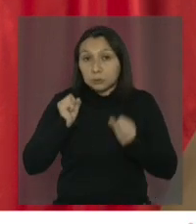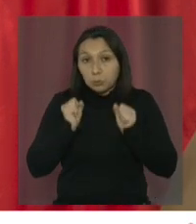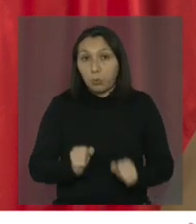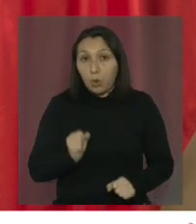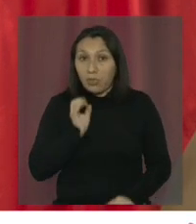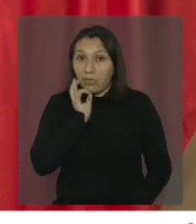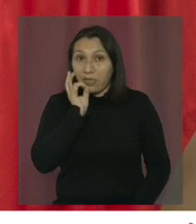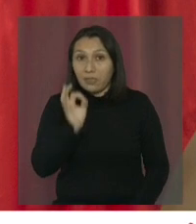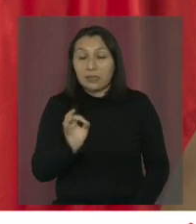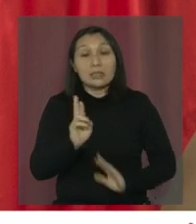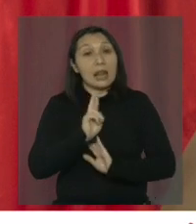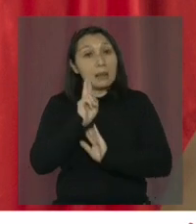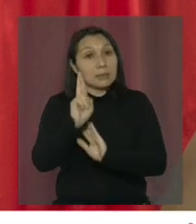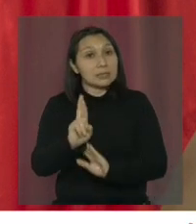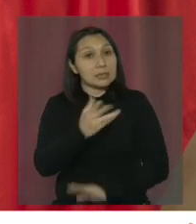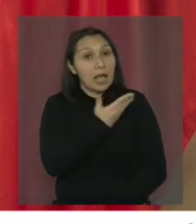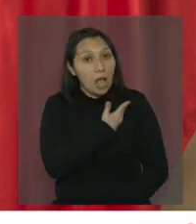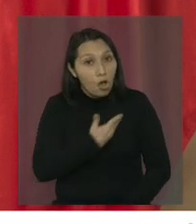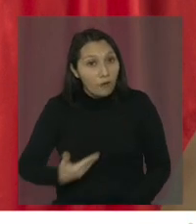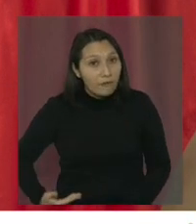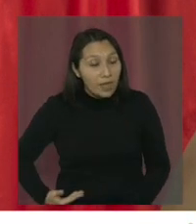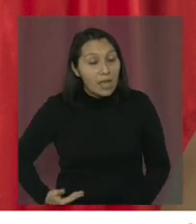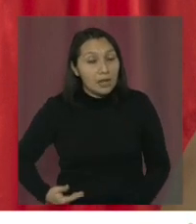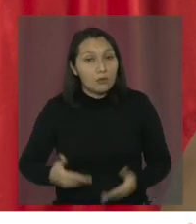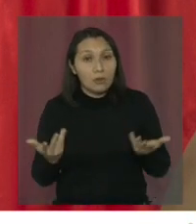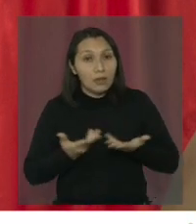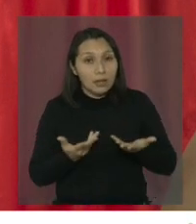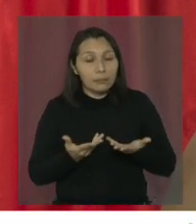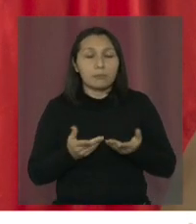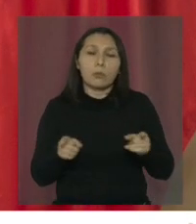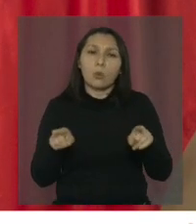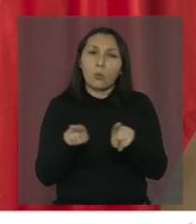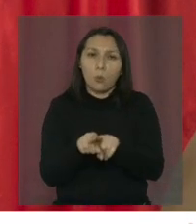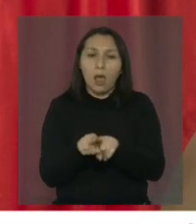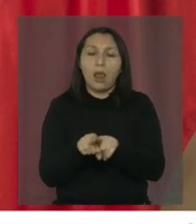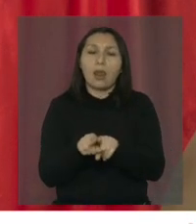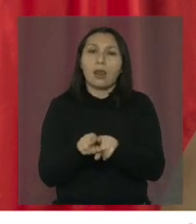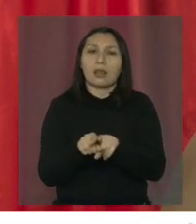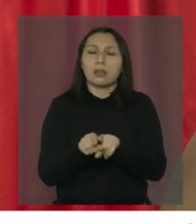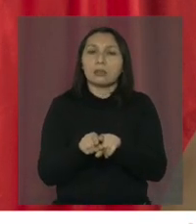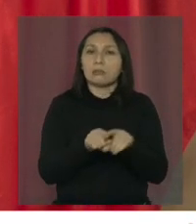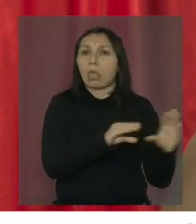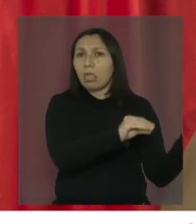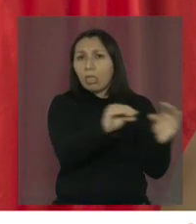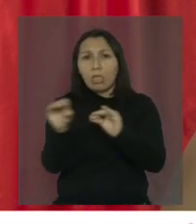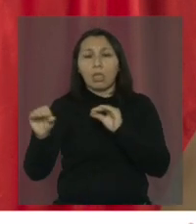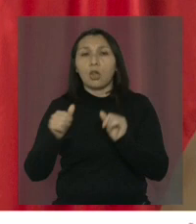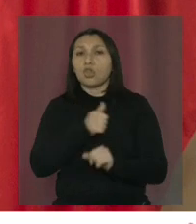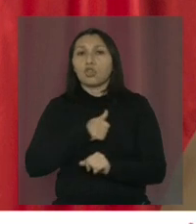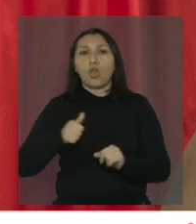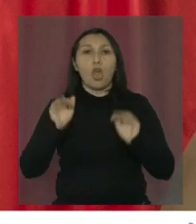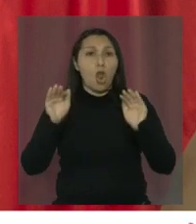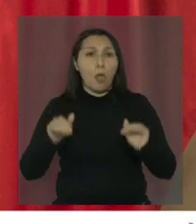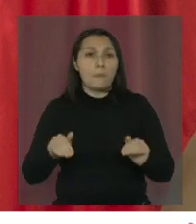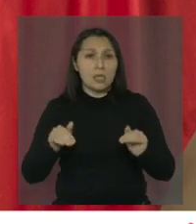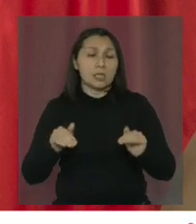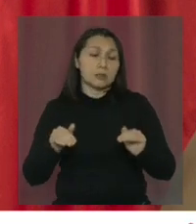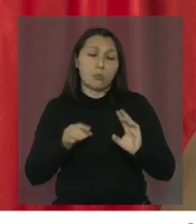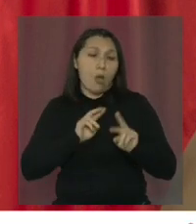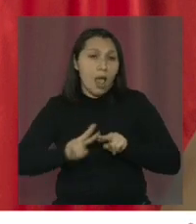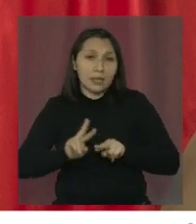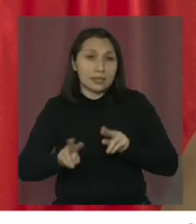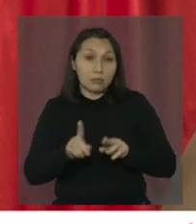en el nombre del gobierno es que a pesar de que puedan haber ruidos todos cantamos la misma canción y si estamos juntos